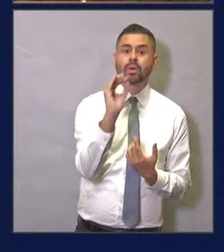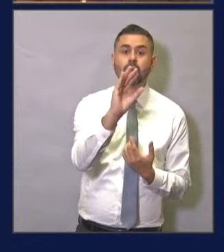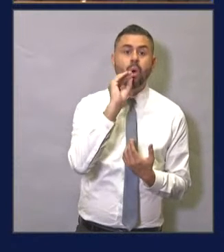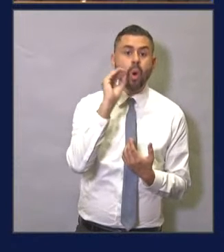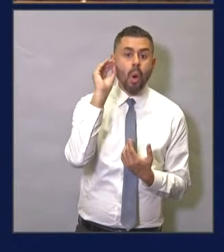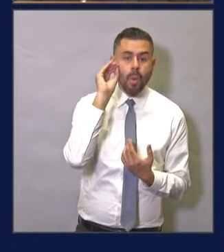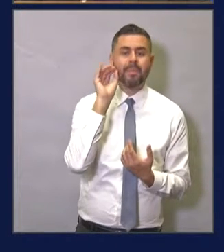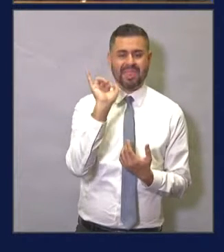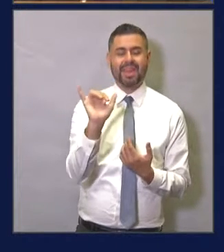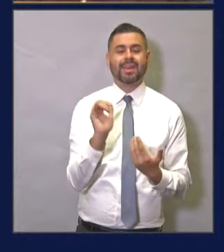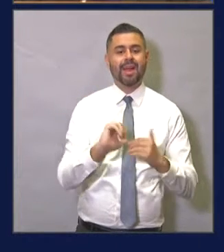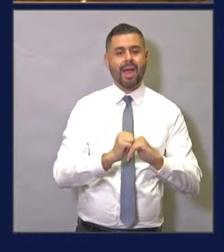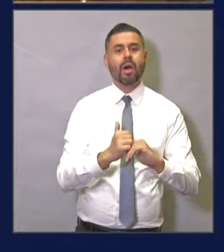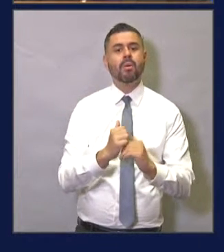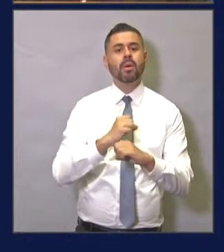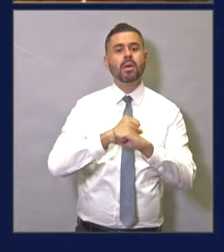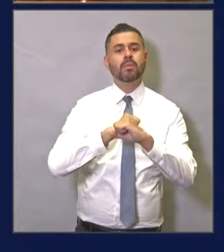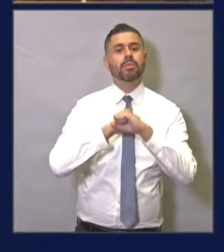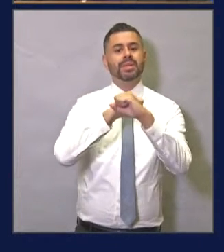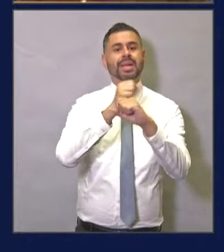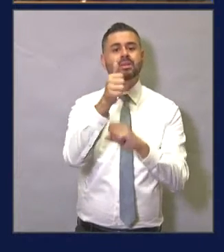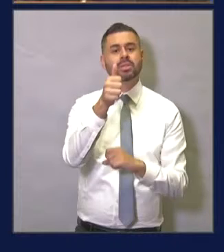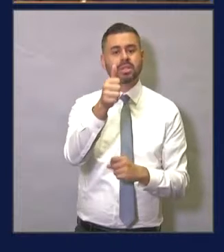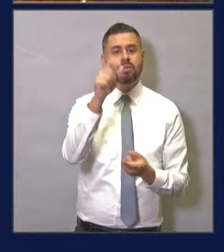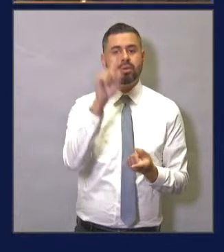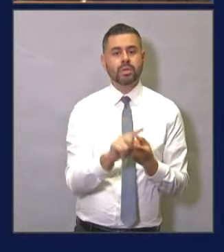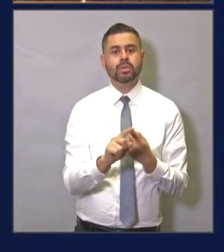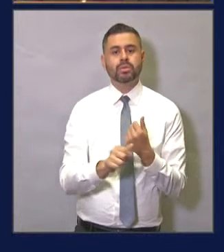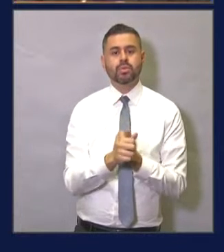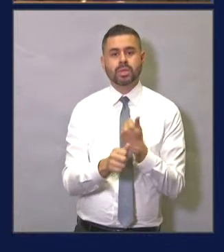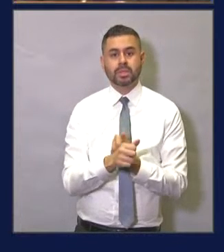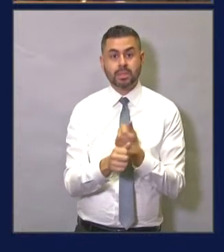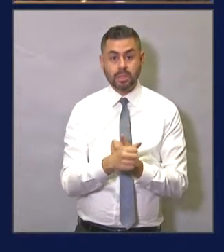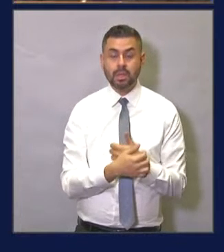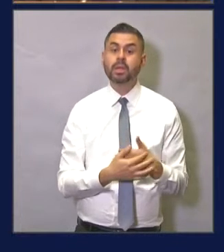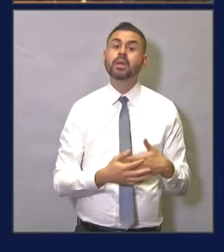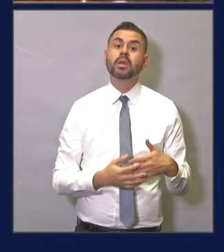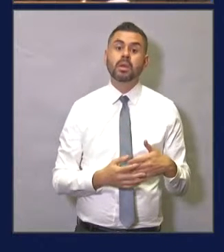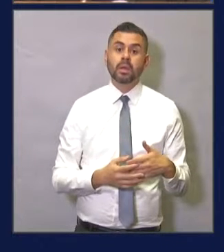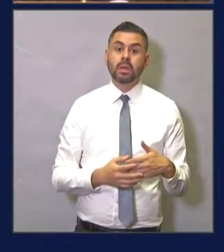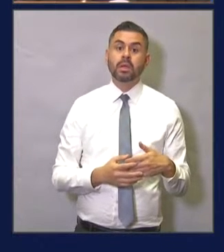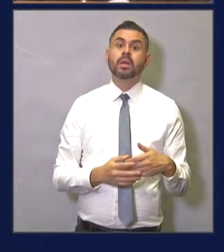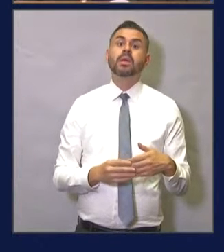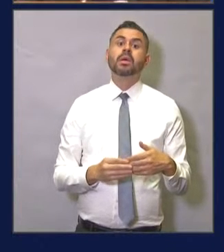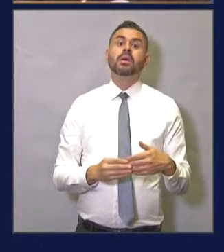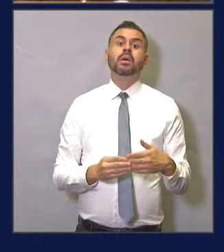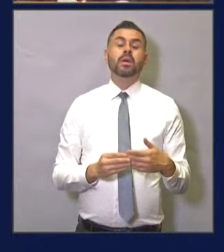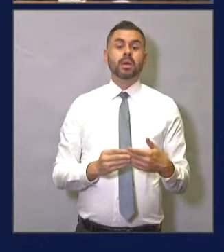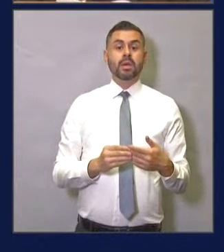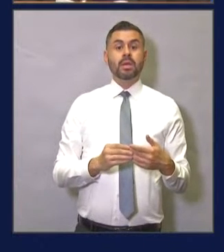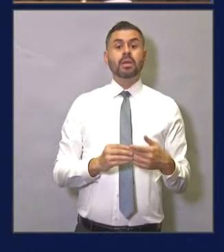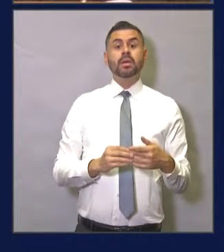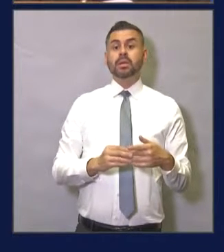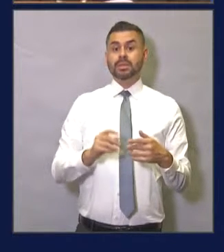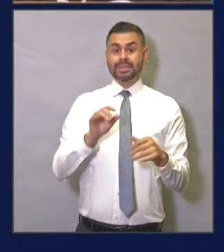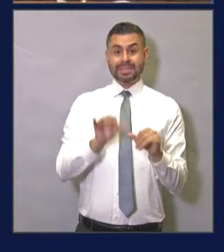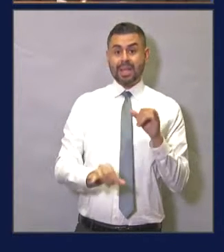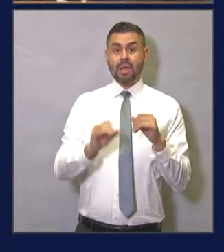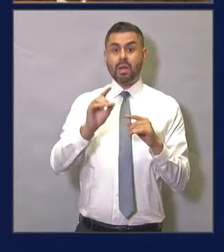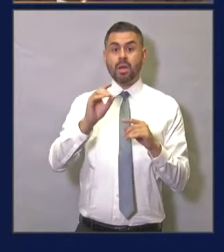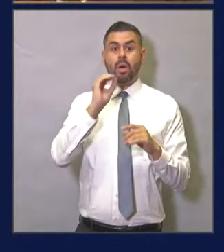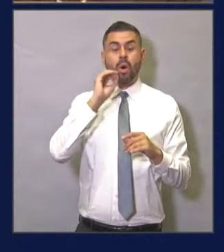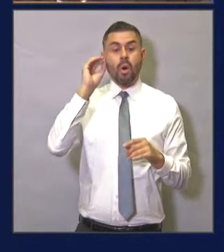estrategia para reducir su riesgo y esto significa salir de su casa solo para las actividades más